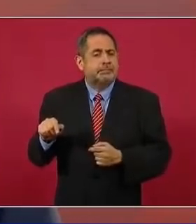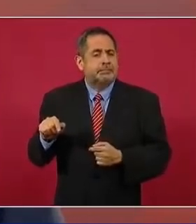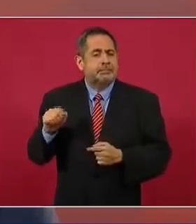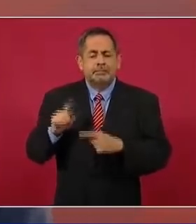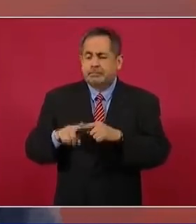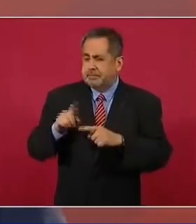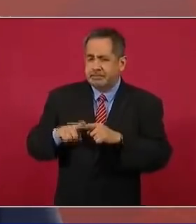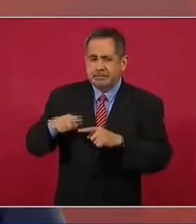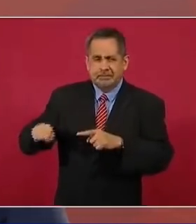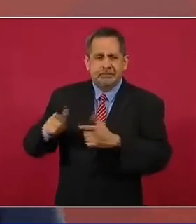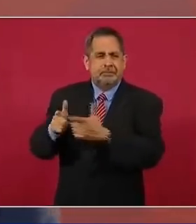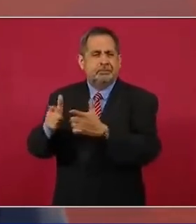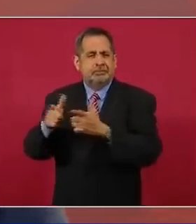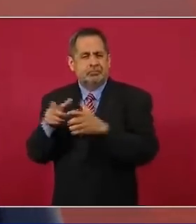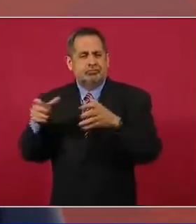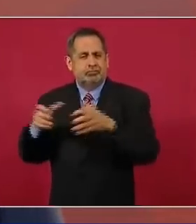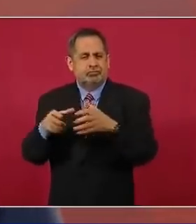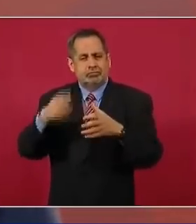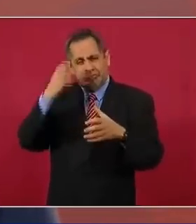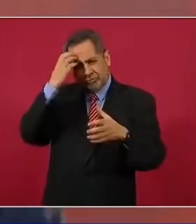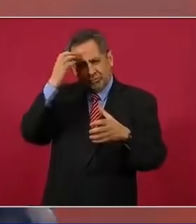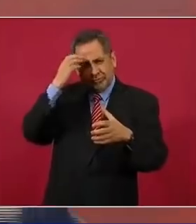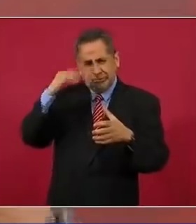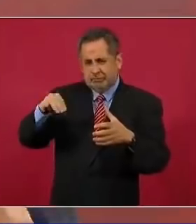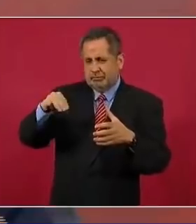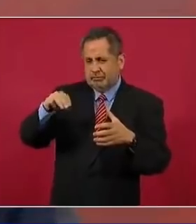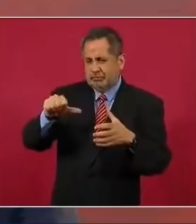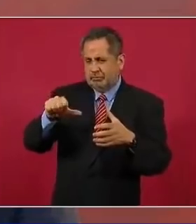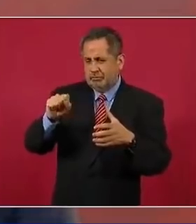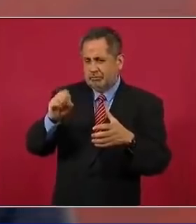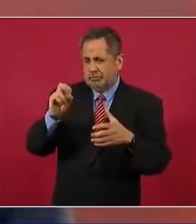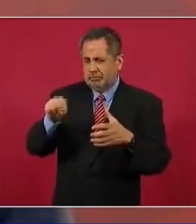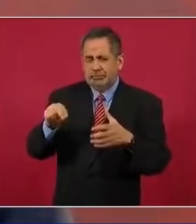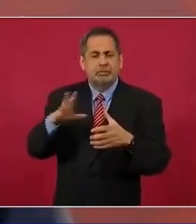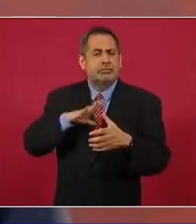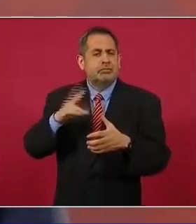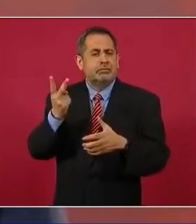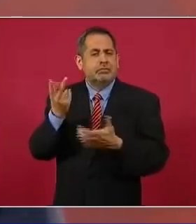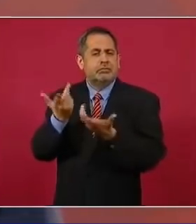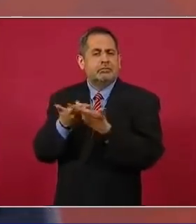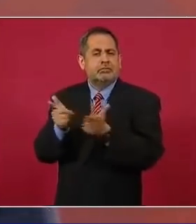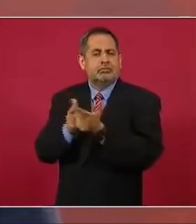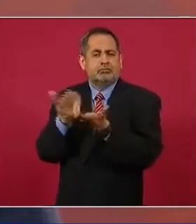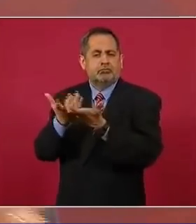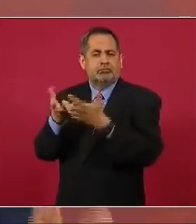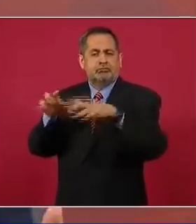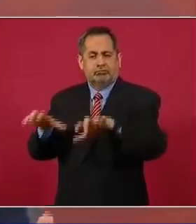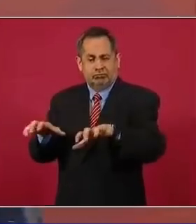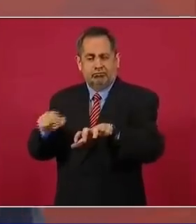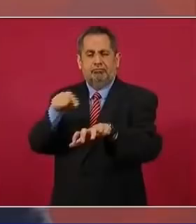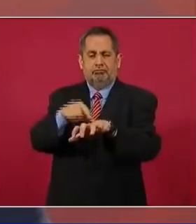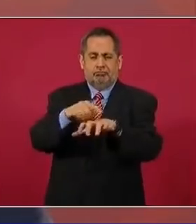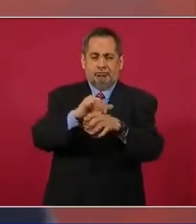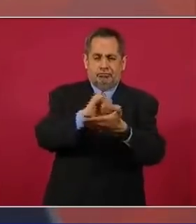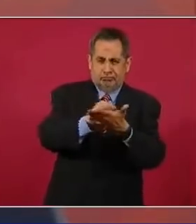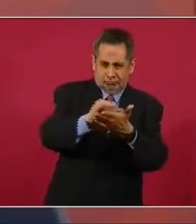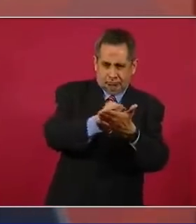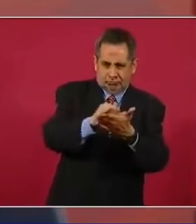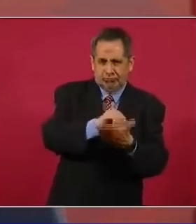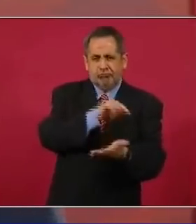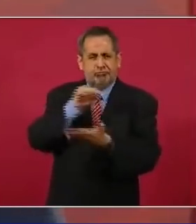eran las logias masónicas y habían 2 logias, la yorquina y la